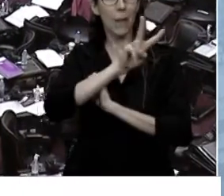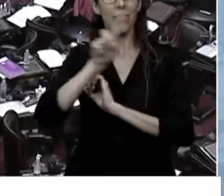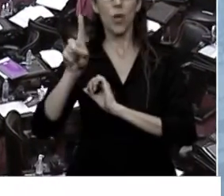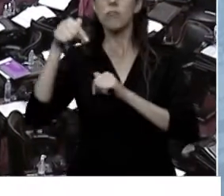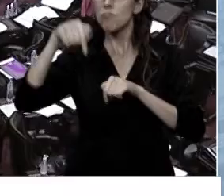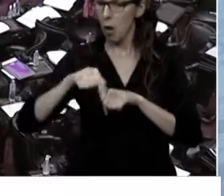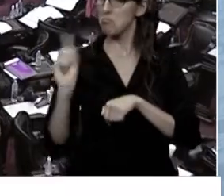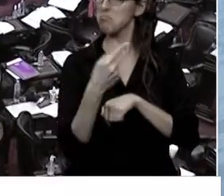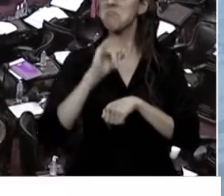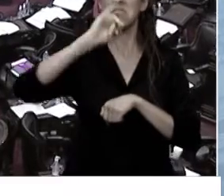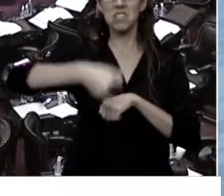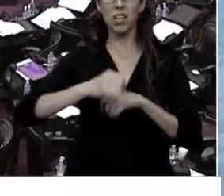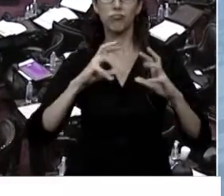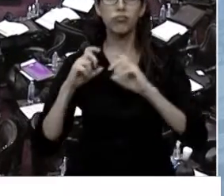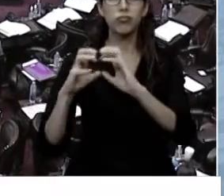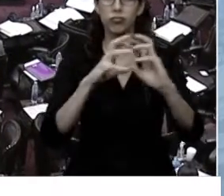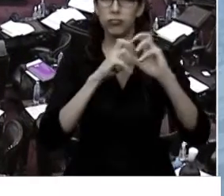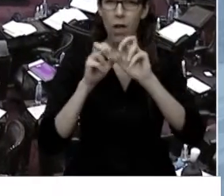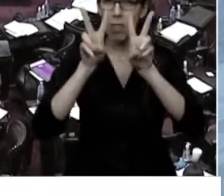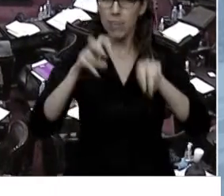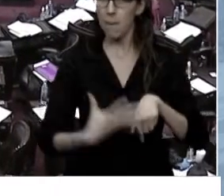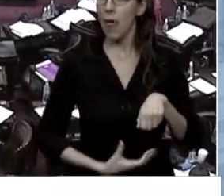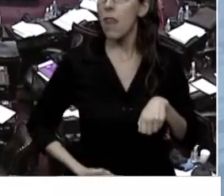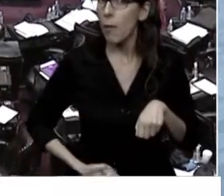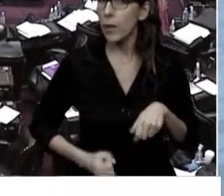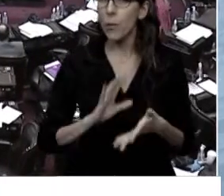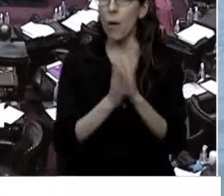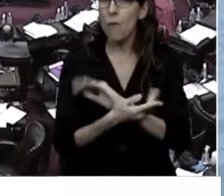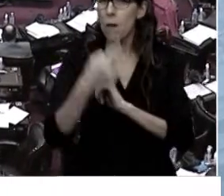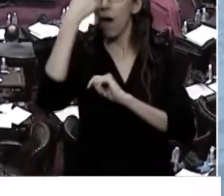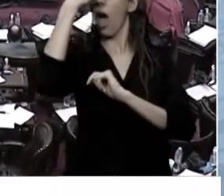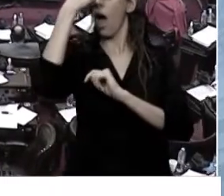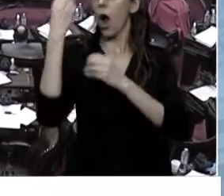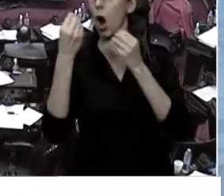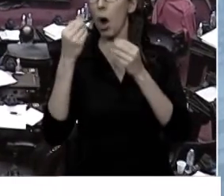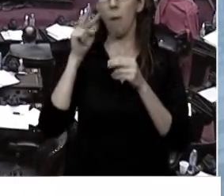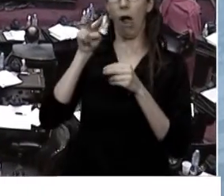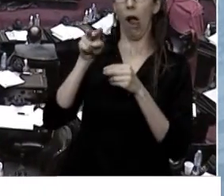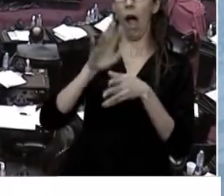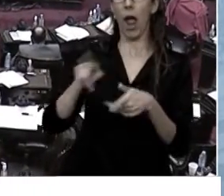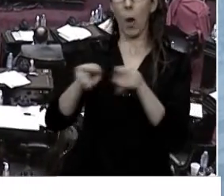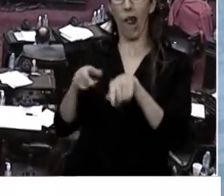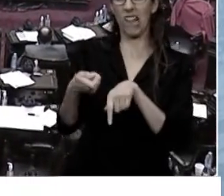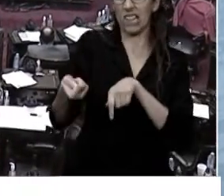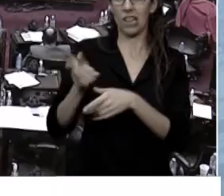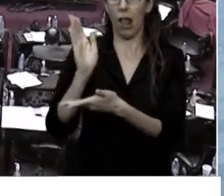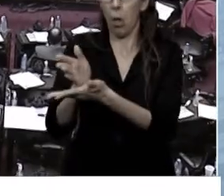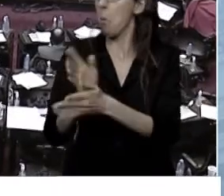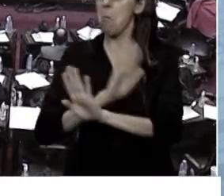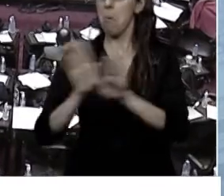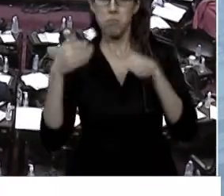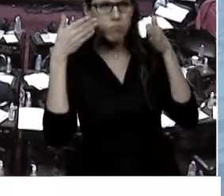debatiendo sobre el aborto aquí con una mirada sanitaria y no criminal. Por